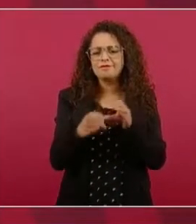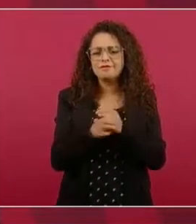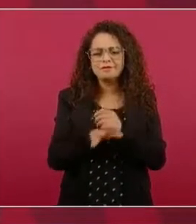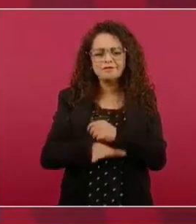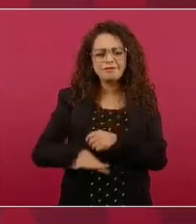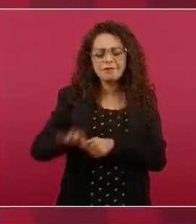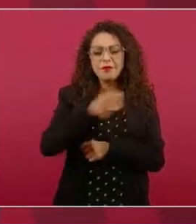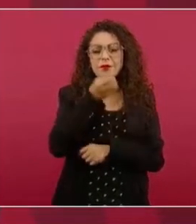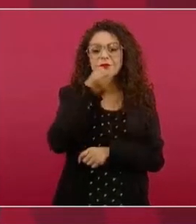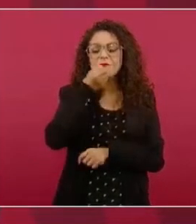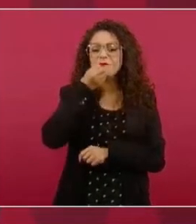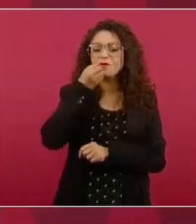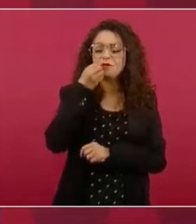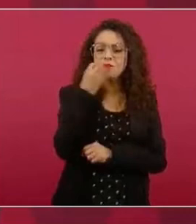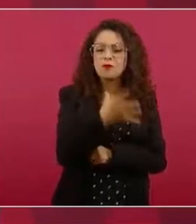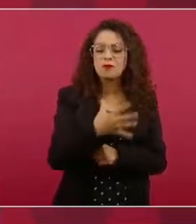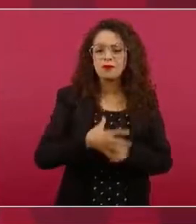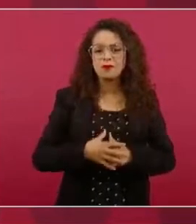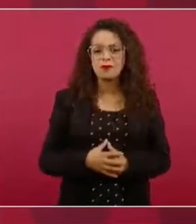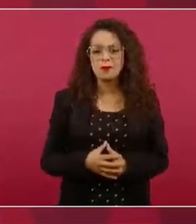tan maravillosas.